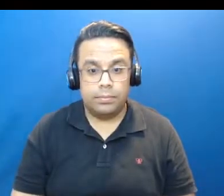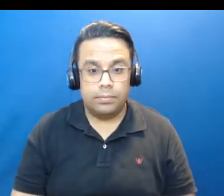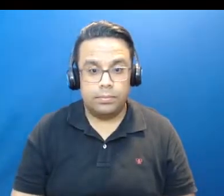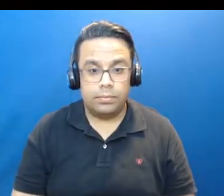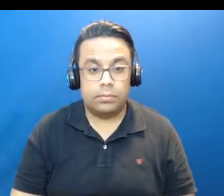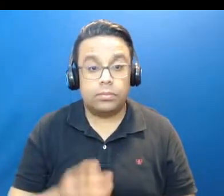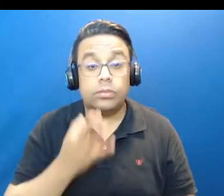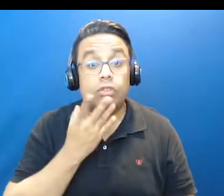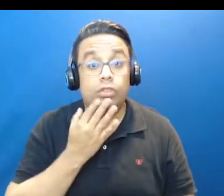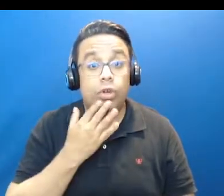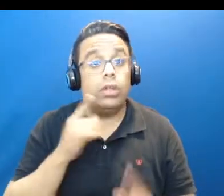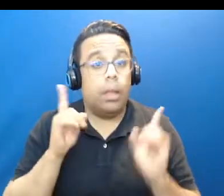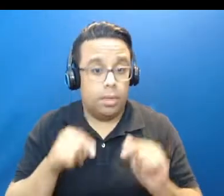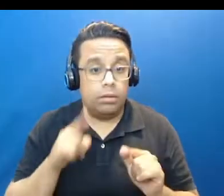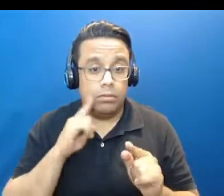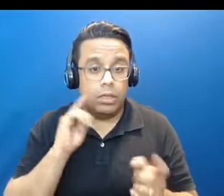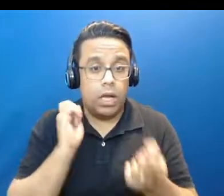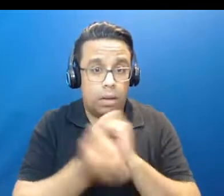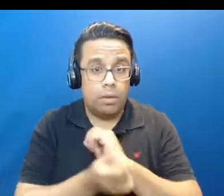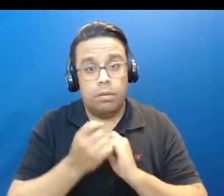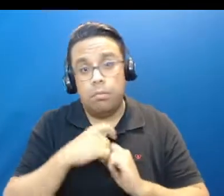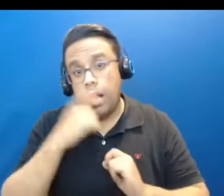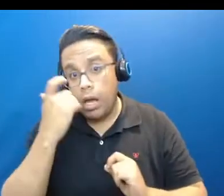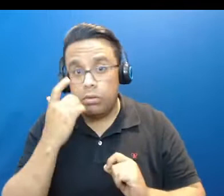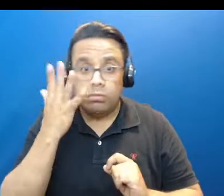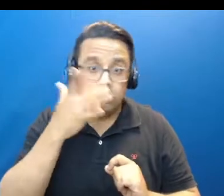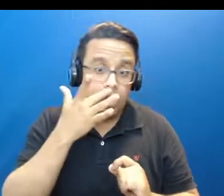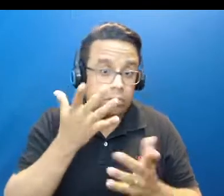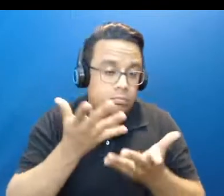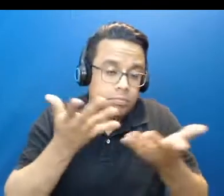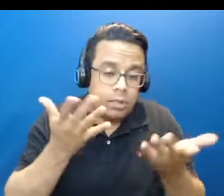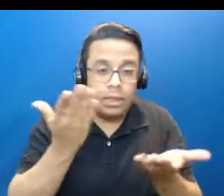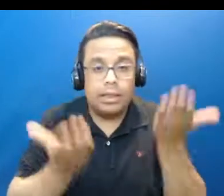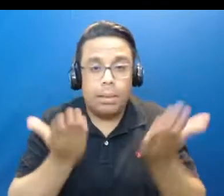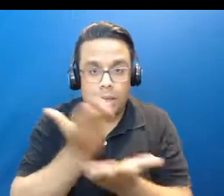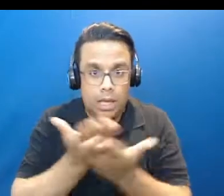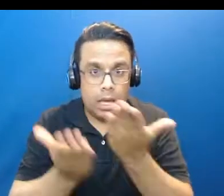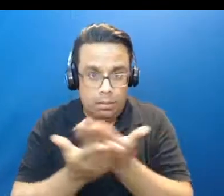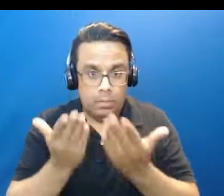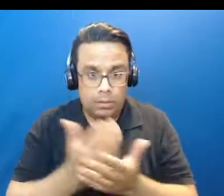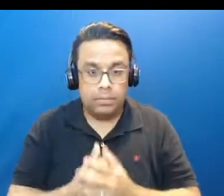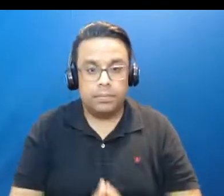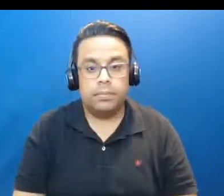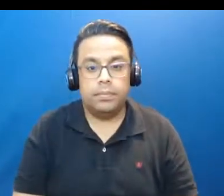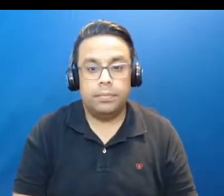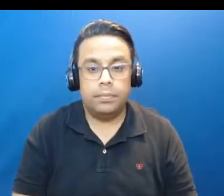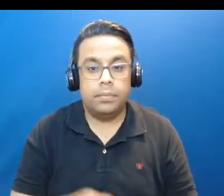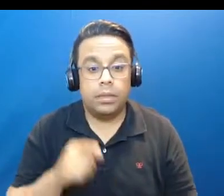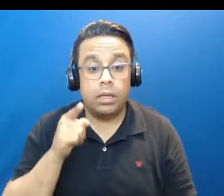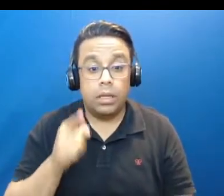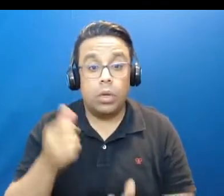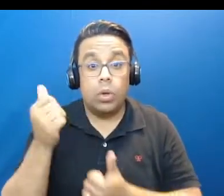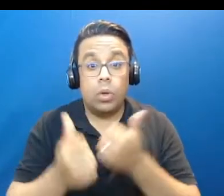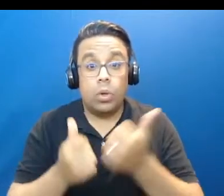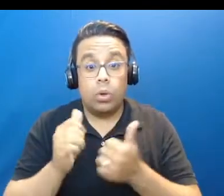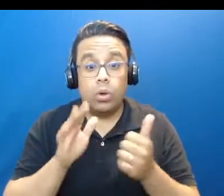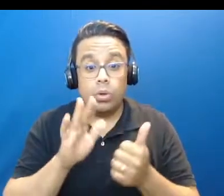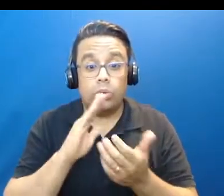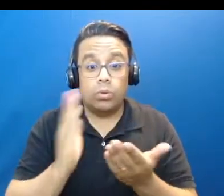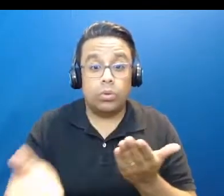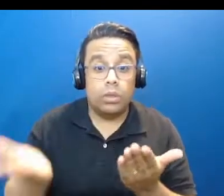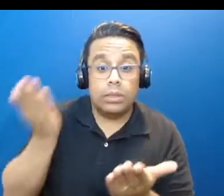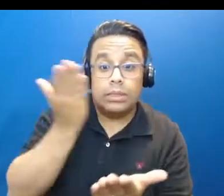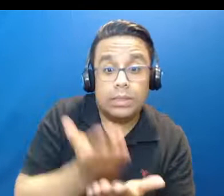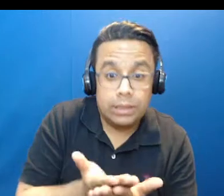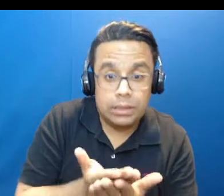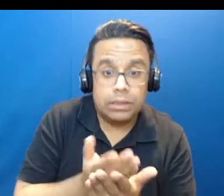El color de texto también entonces irá dependiendo de la capa. Luego viene la posición del texto, si queremos encima, si queremos